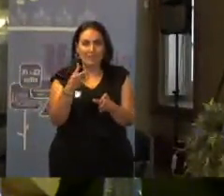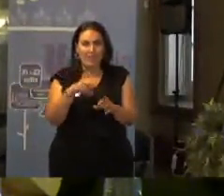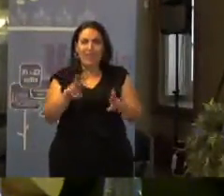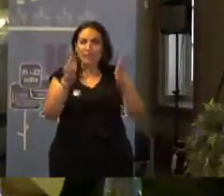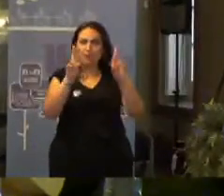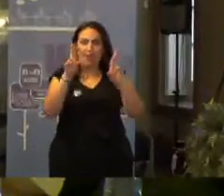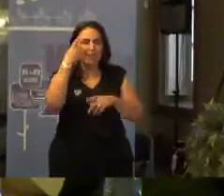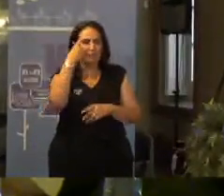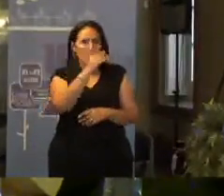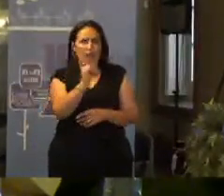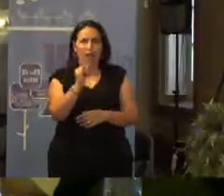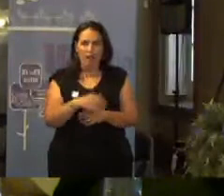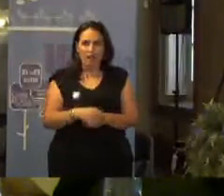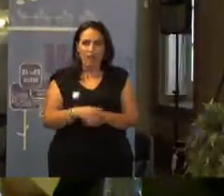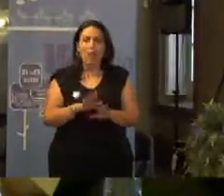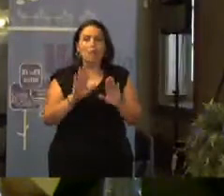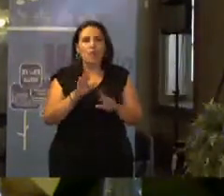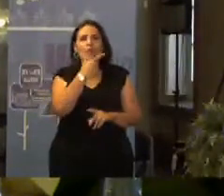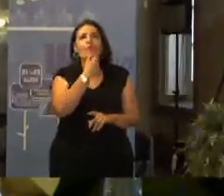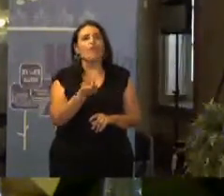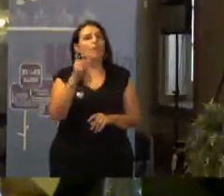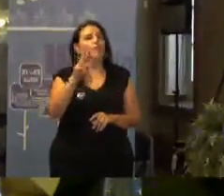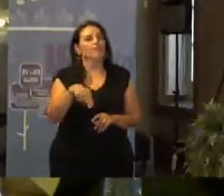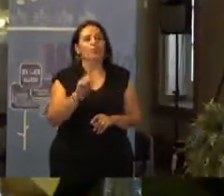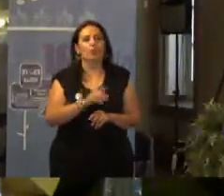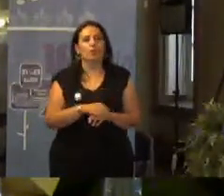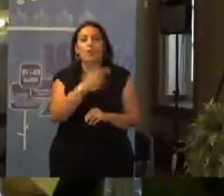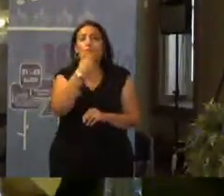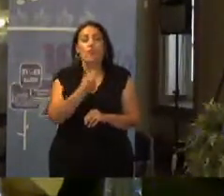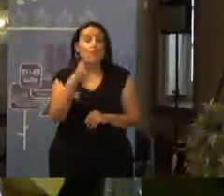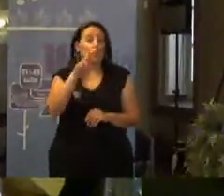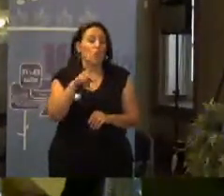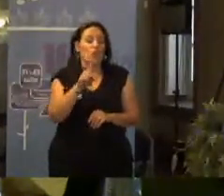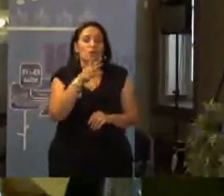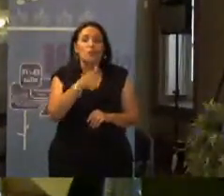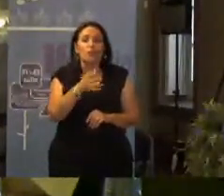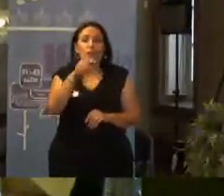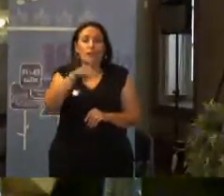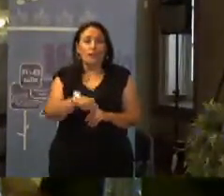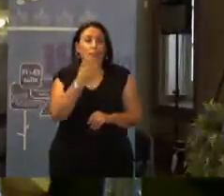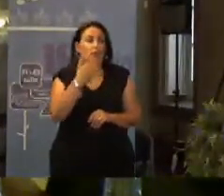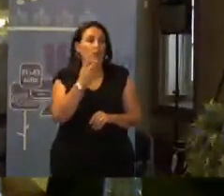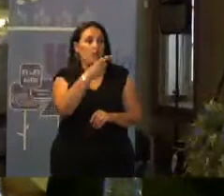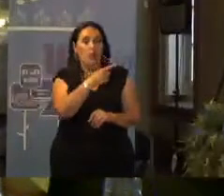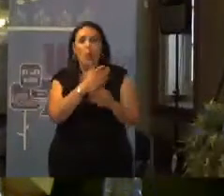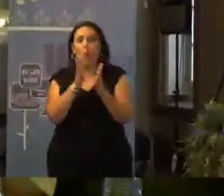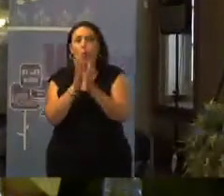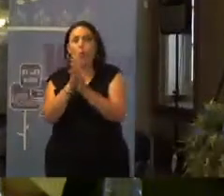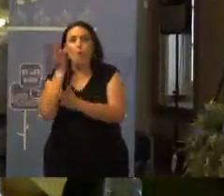Pero non é fácil, e non é fácil porque, bueno, pois aquí María Xosé, por exemplo, falaba